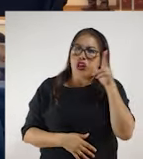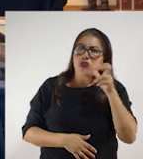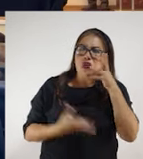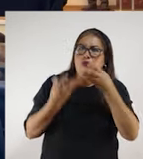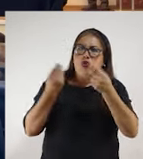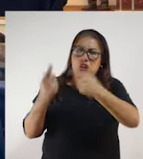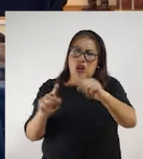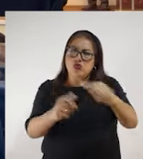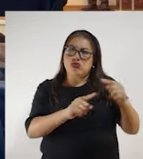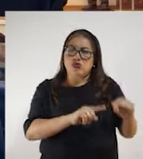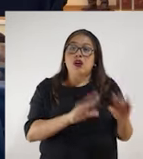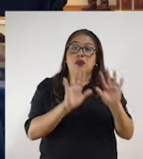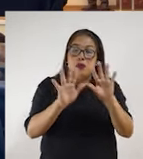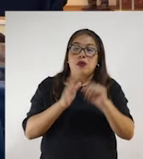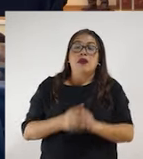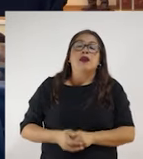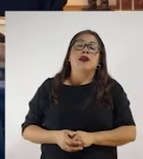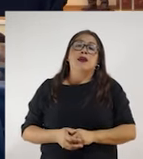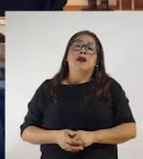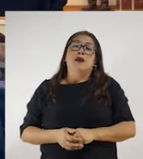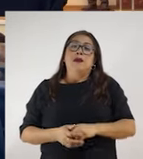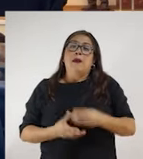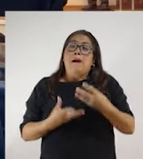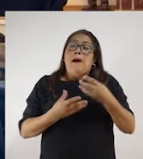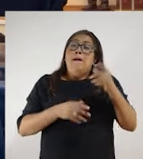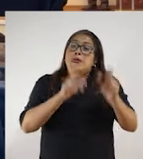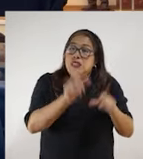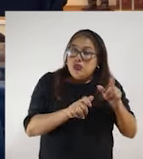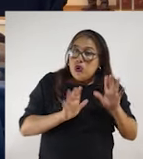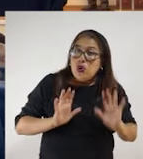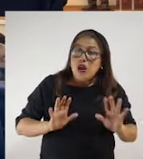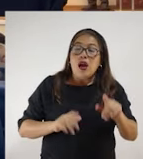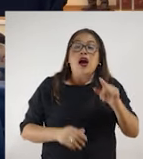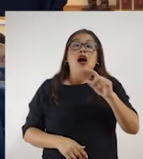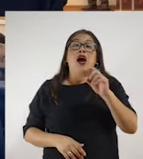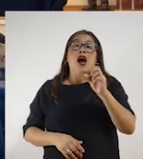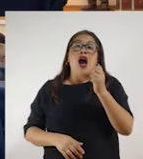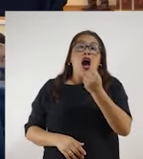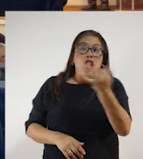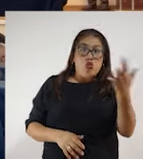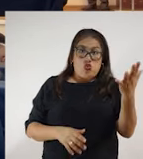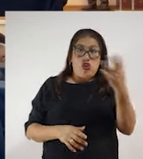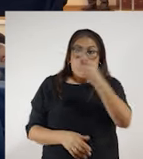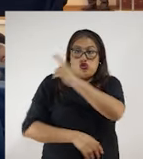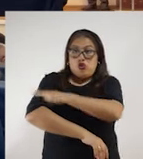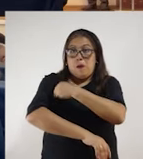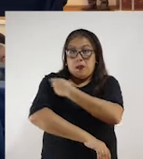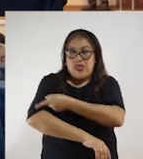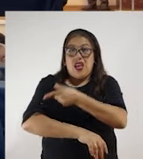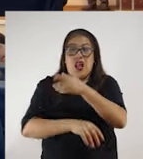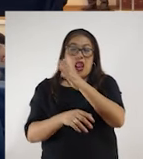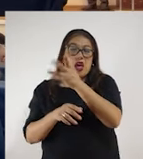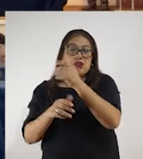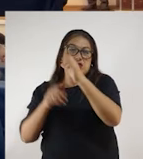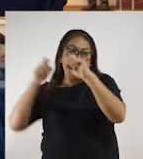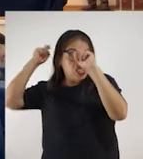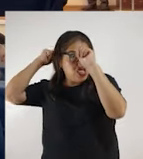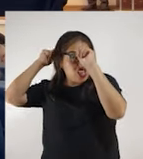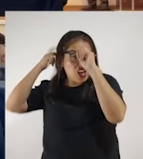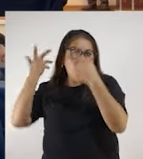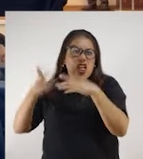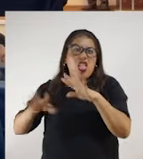o hemos conocido algunos casos en los que prácticamente hay personas, ¿no?, que en algunos hospitales psiquiátricos